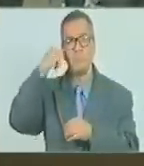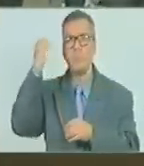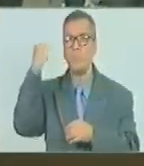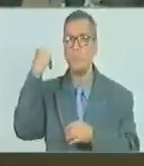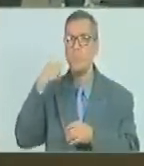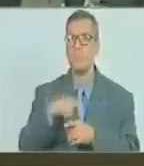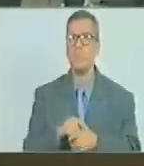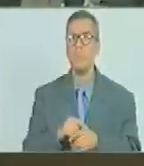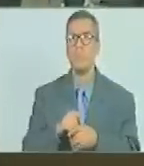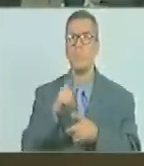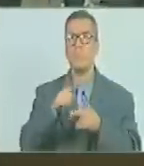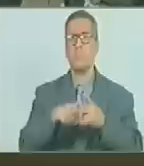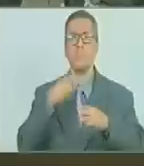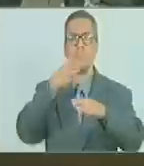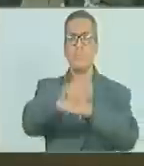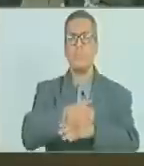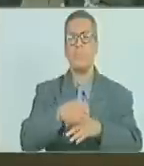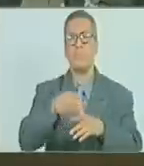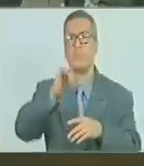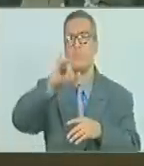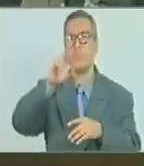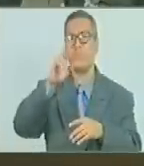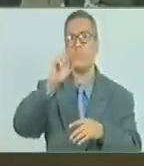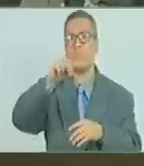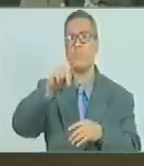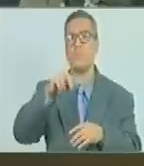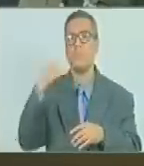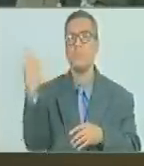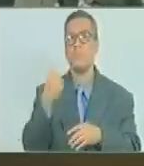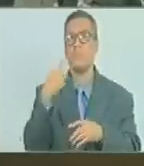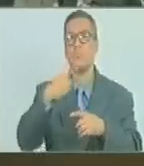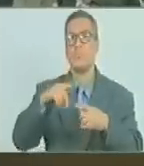la invasión a Irak, que hablaban que llegó la